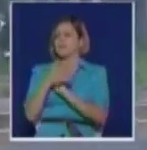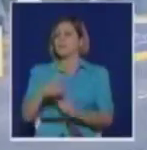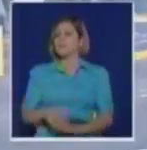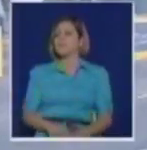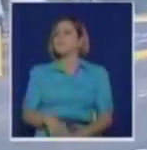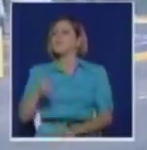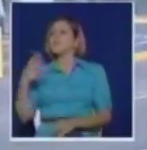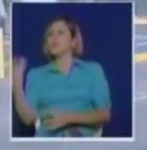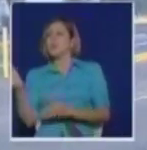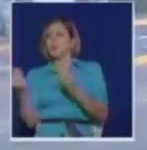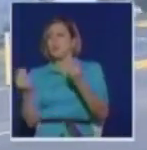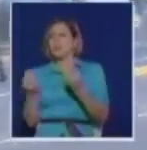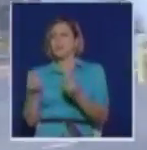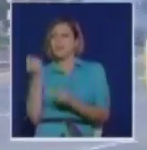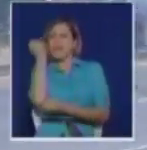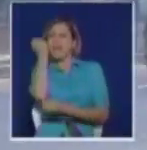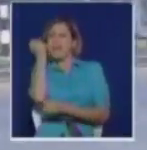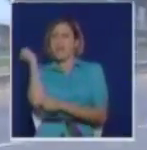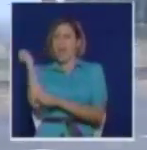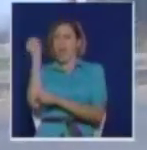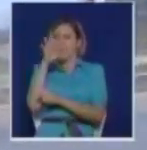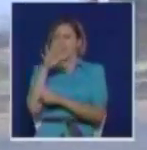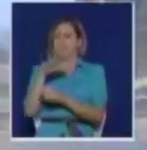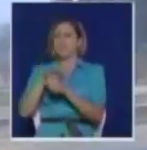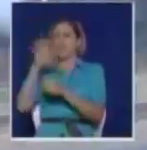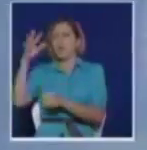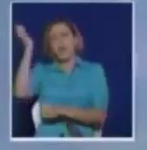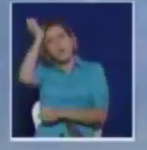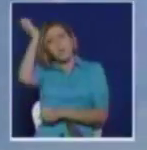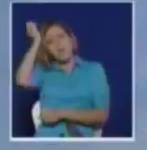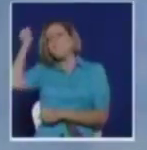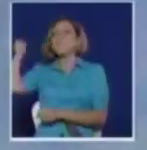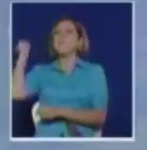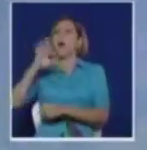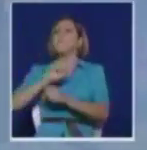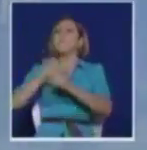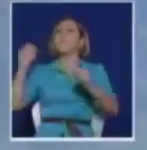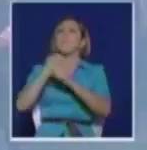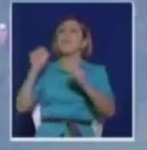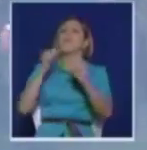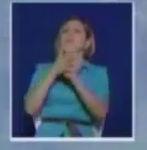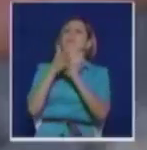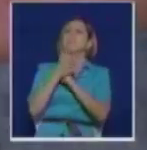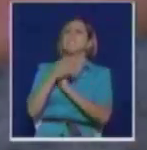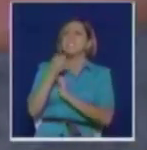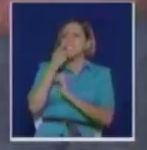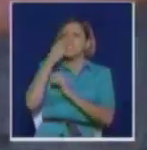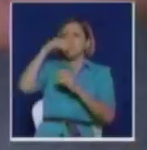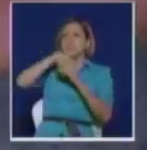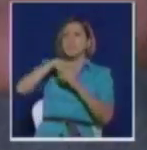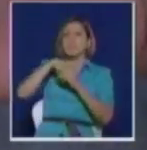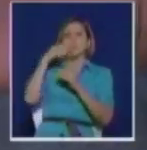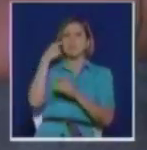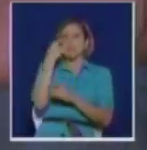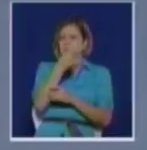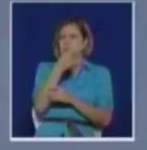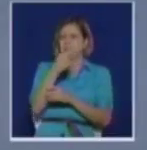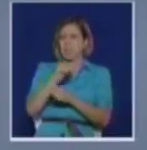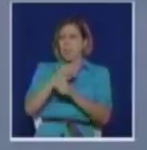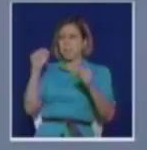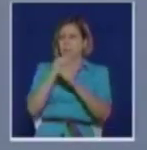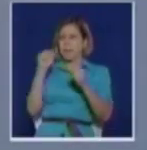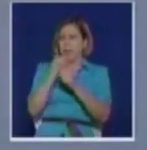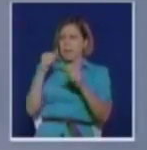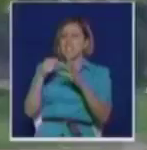De un lado se lanzaron gases lacrimógenos y del otro piedras y artefactos explosivos rellenos de metales. Eso tiene clavo, tiene puntilla.